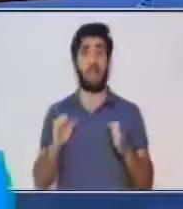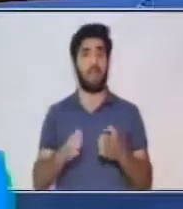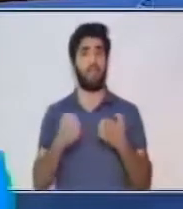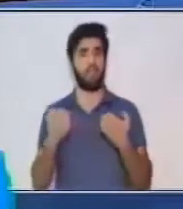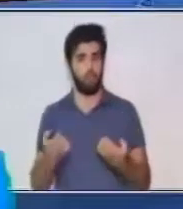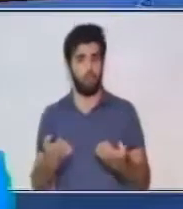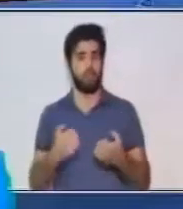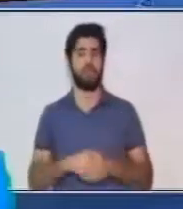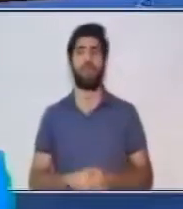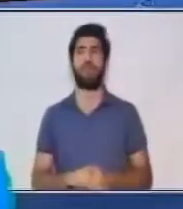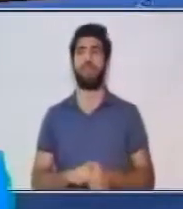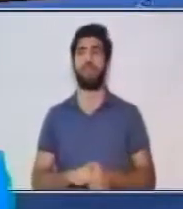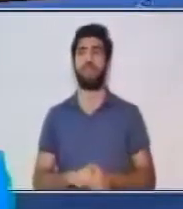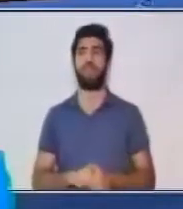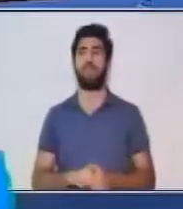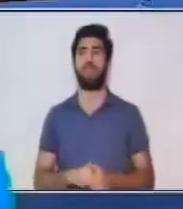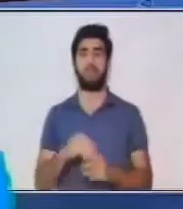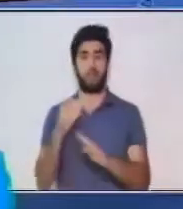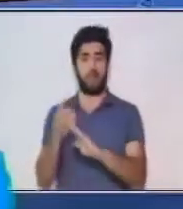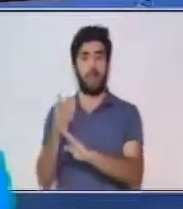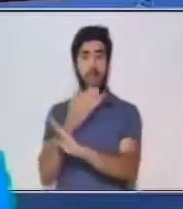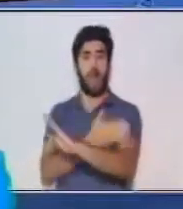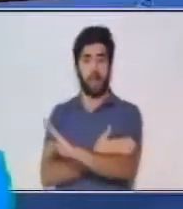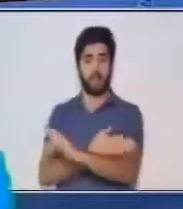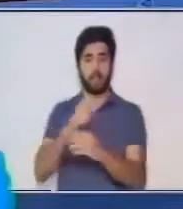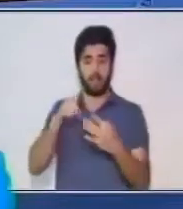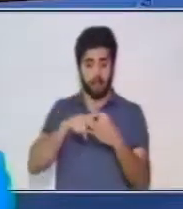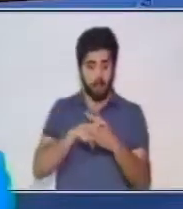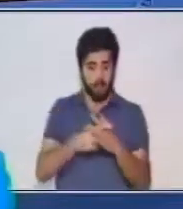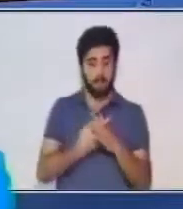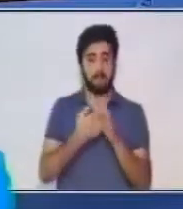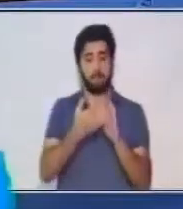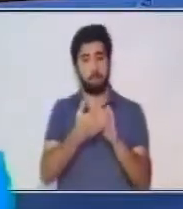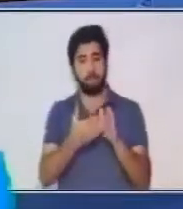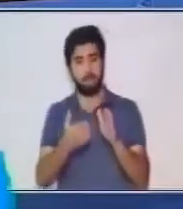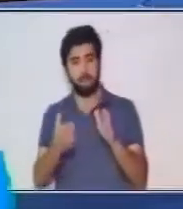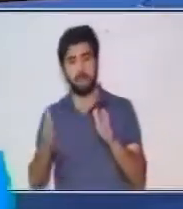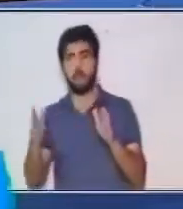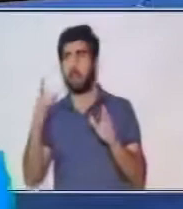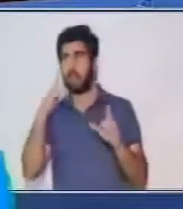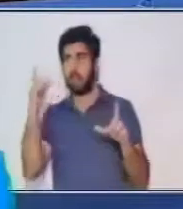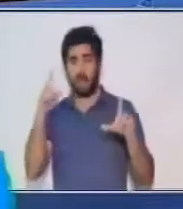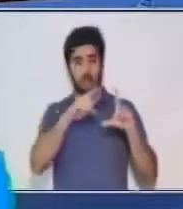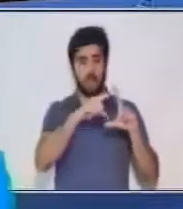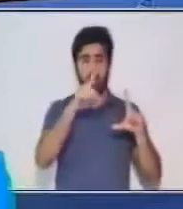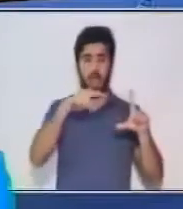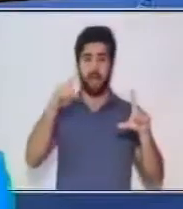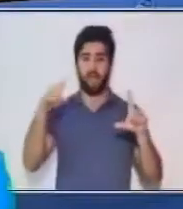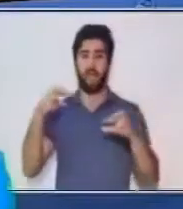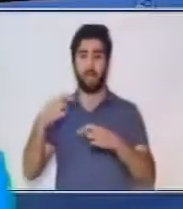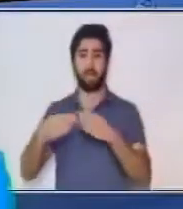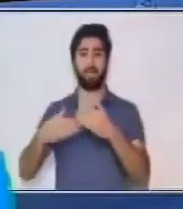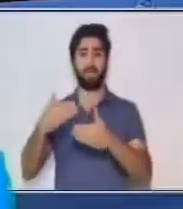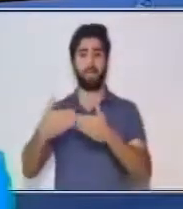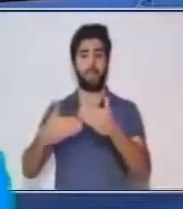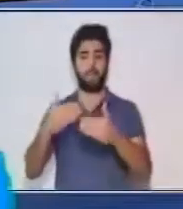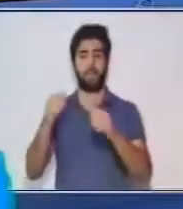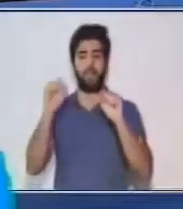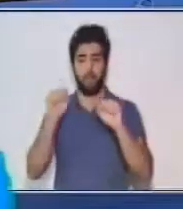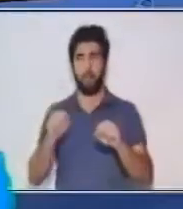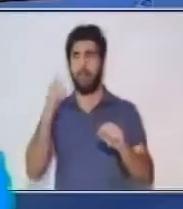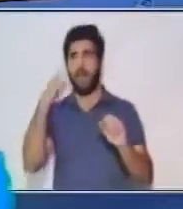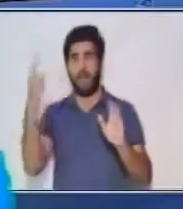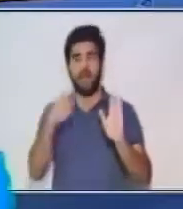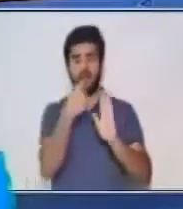Entonces, antes de iniciar la gráfica o el proceso de poder dibujar